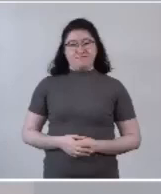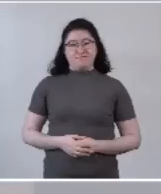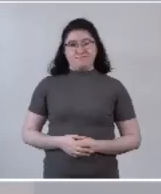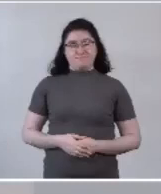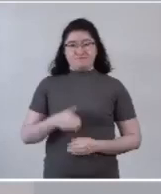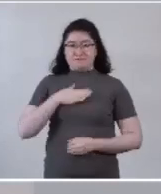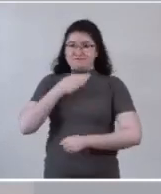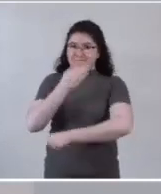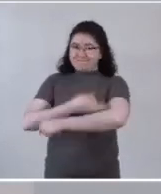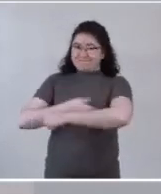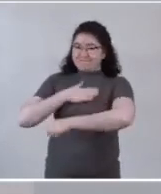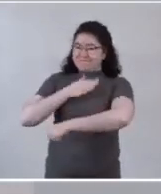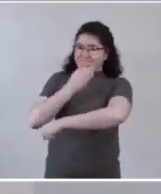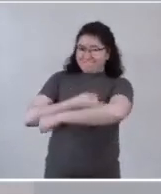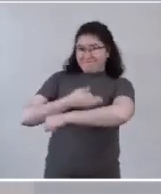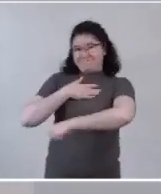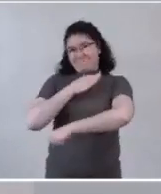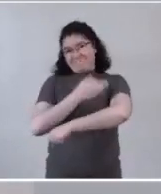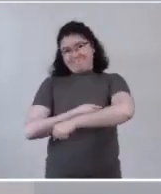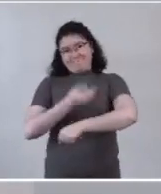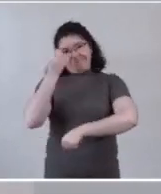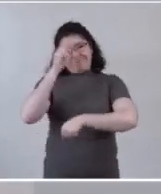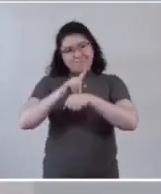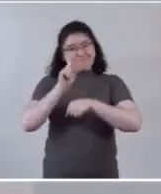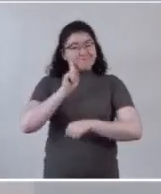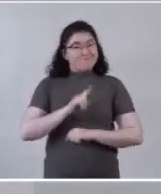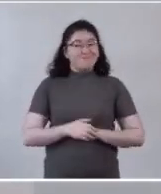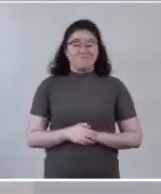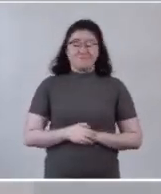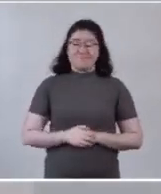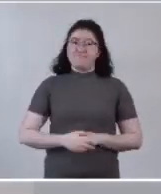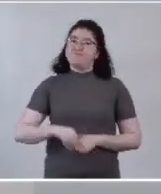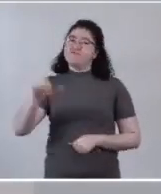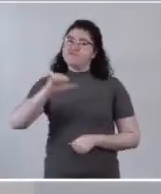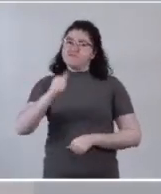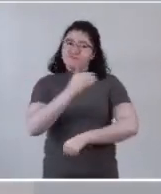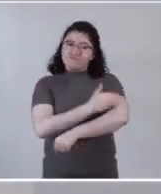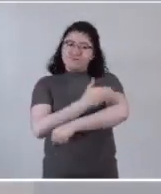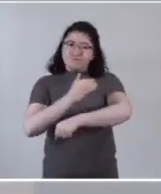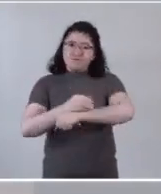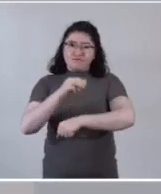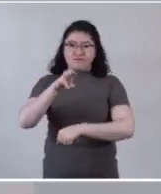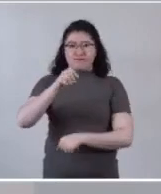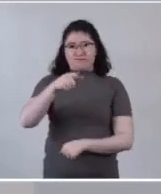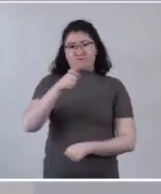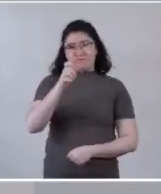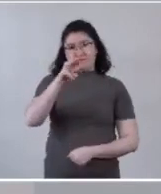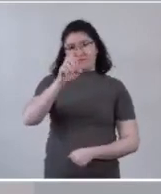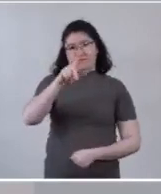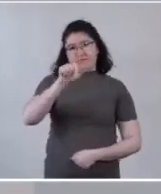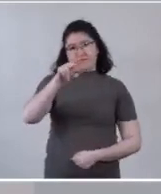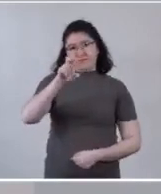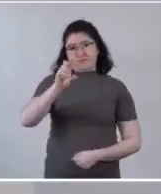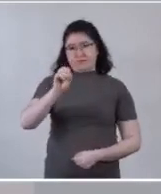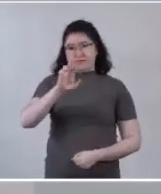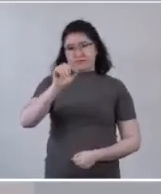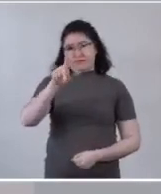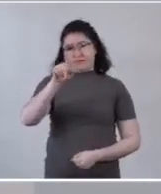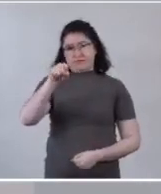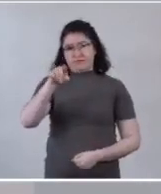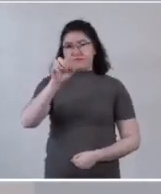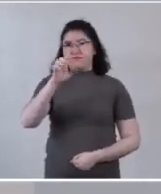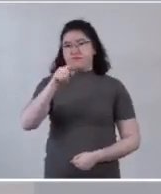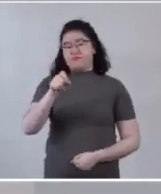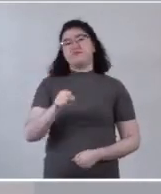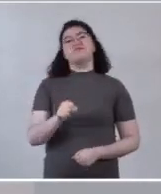Buenas tardes. Buenas tardes, doctora. Nos acompaña Maximiliano Reyes Zúñiga, él es subsecretario